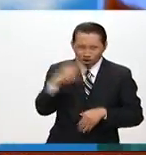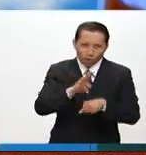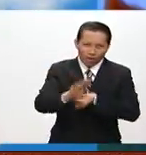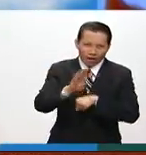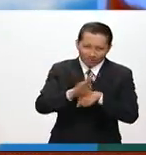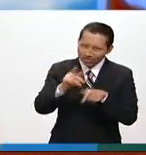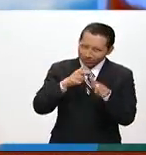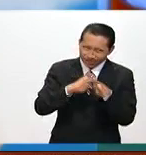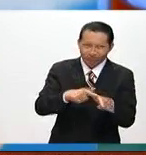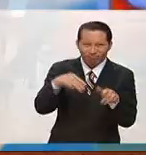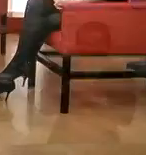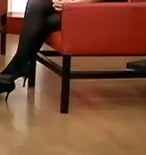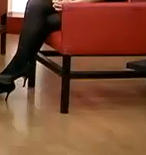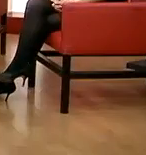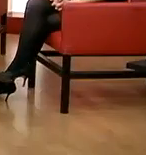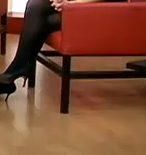Brasil.